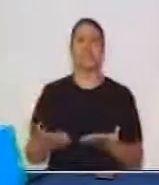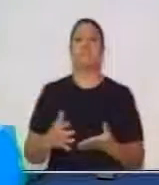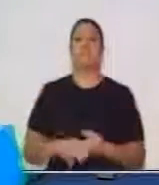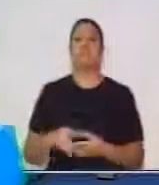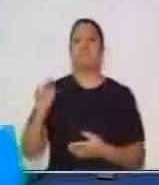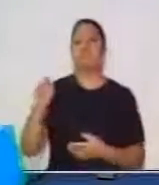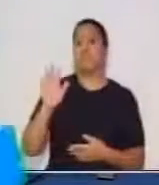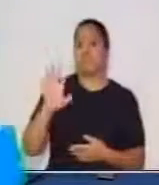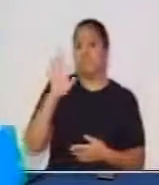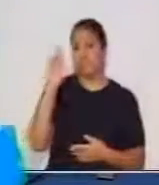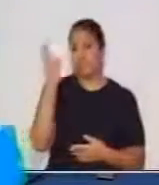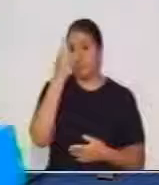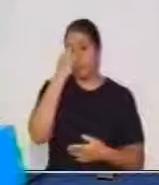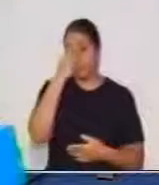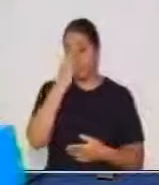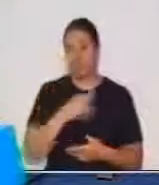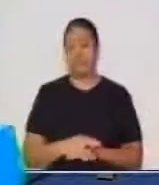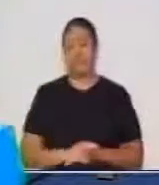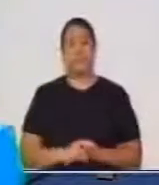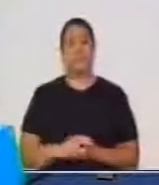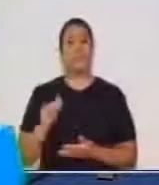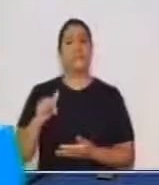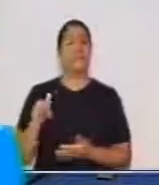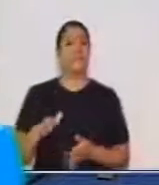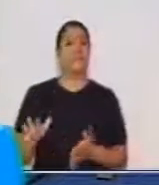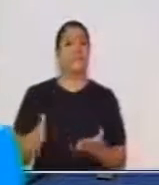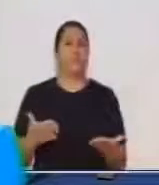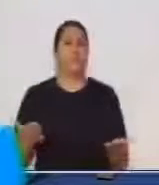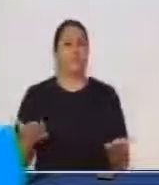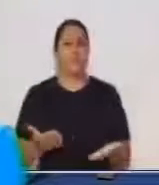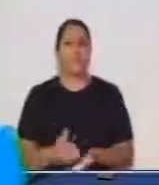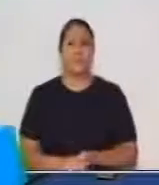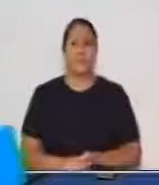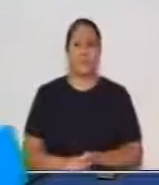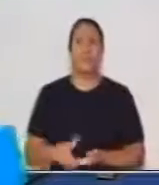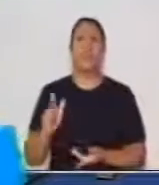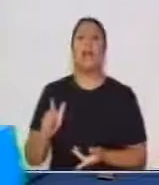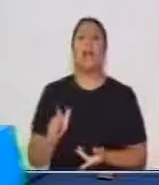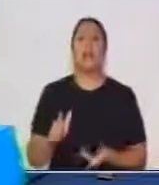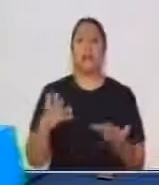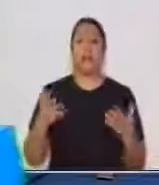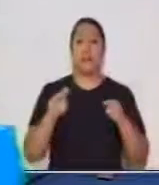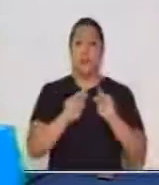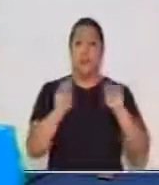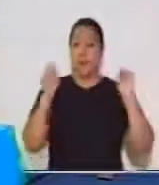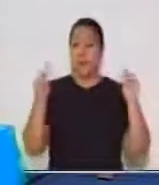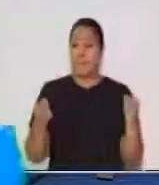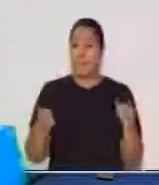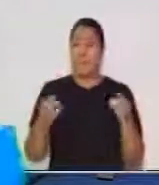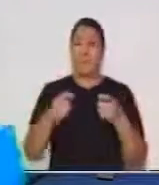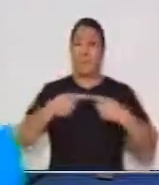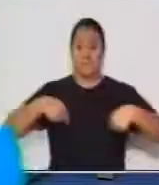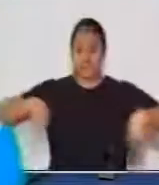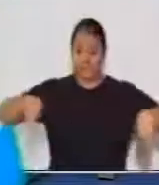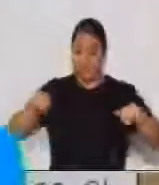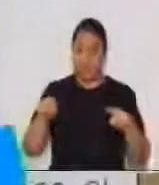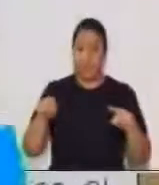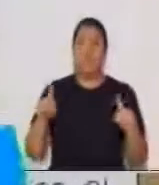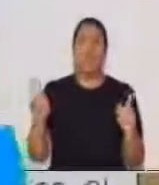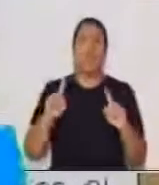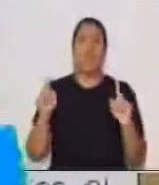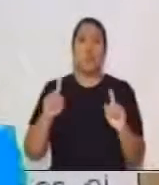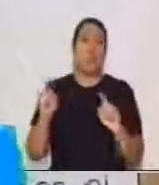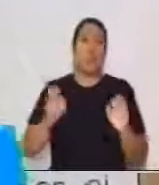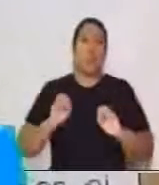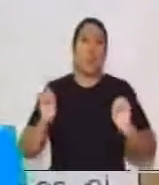su reino. En este tipo de mesas redondas no hay jerarquías, entonces